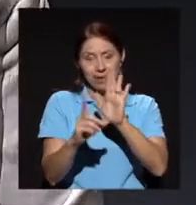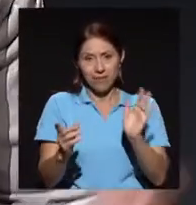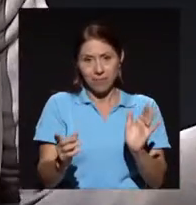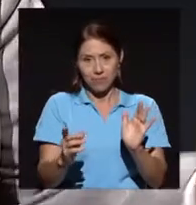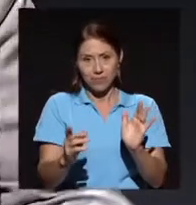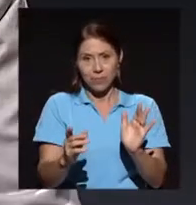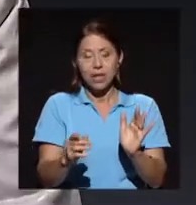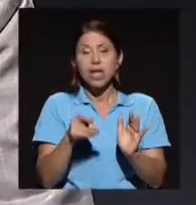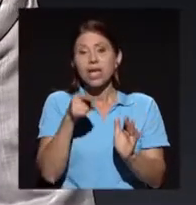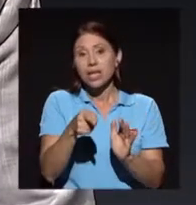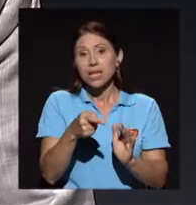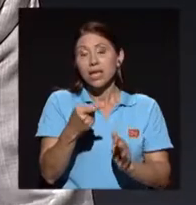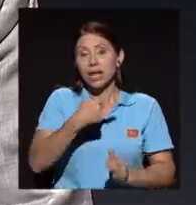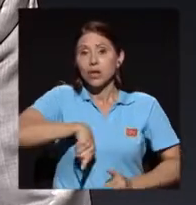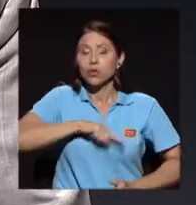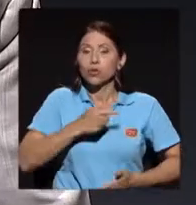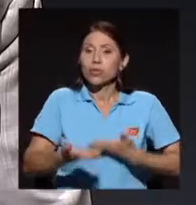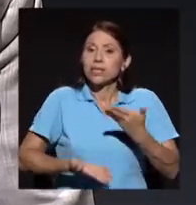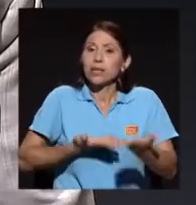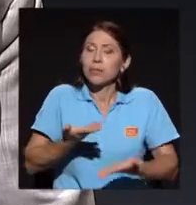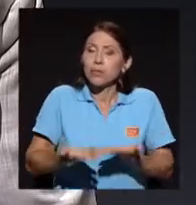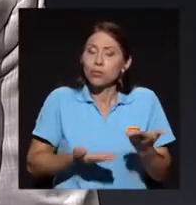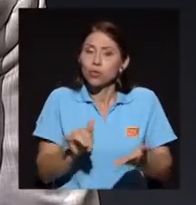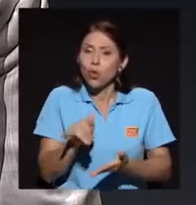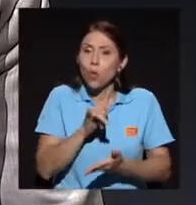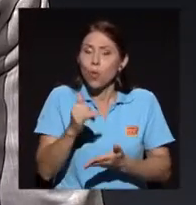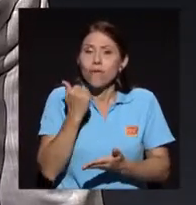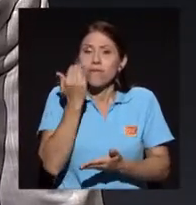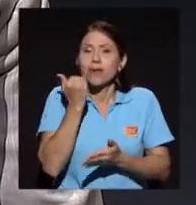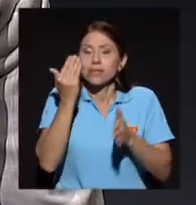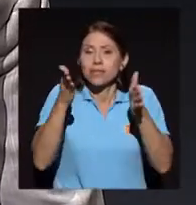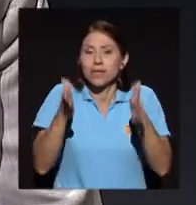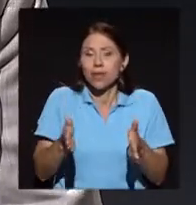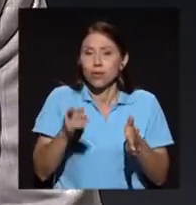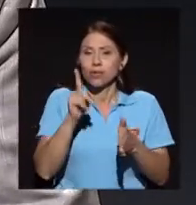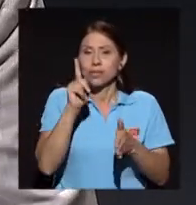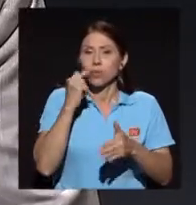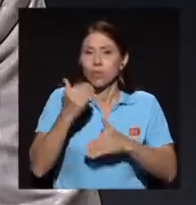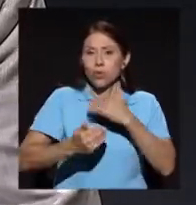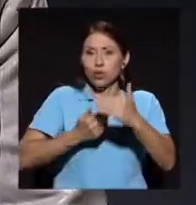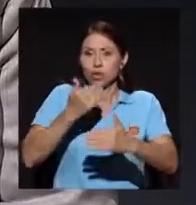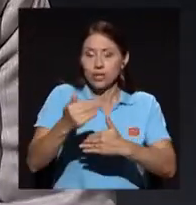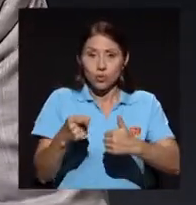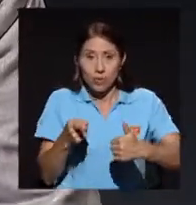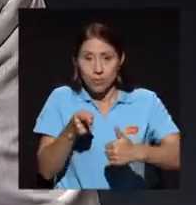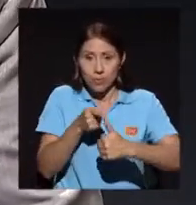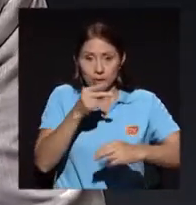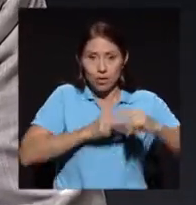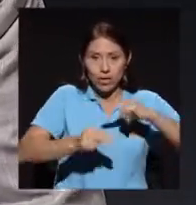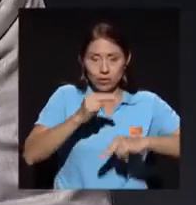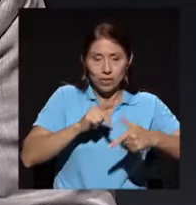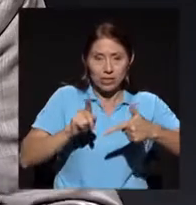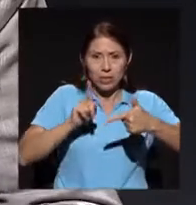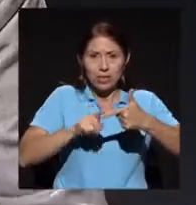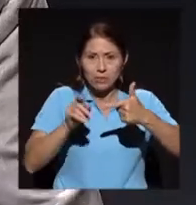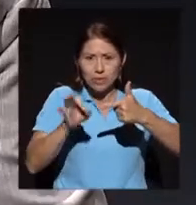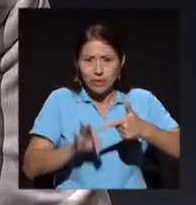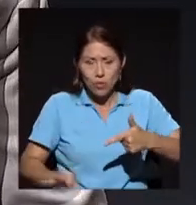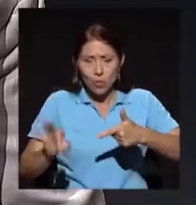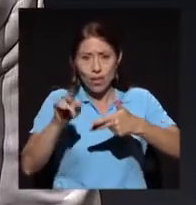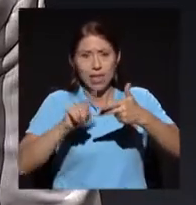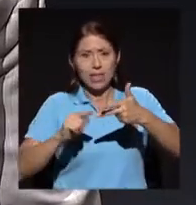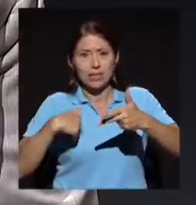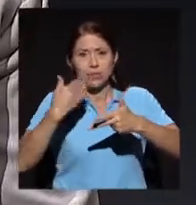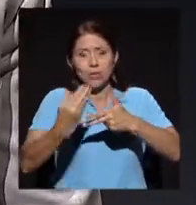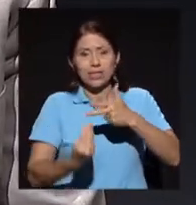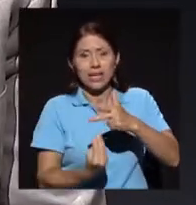en el cual servimos como facilitadores de un proceso que fue primero de negociación después de convergencia después de creación